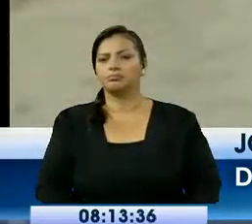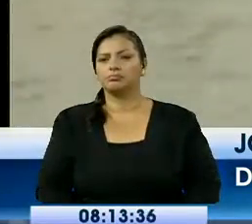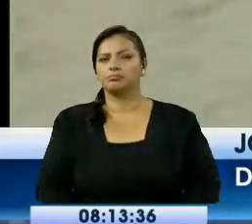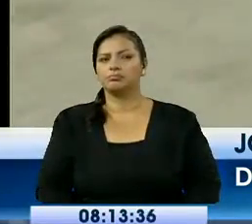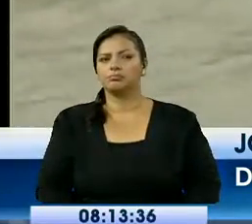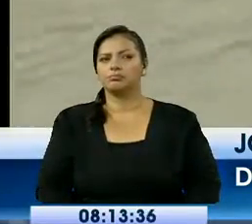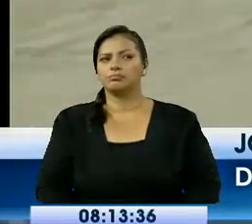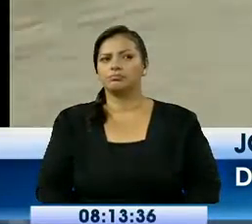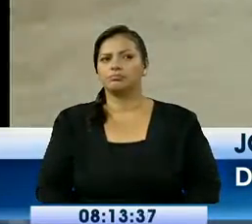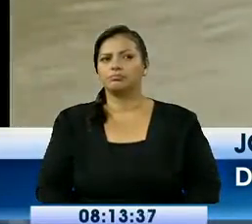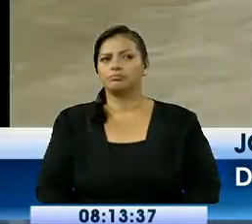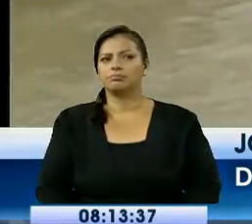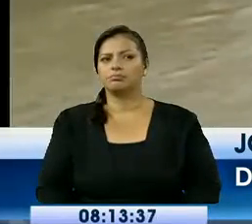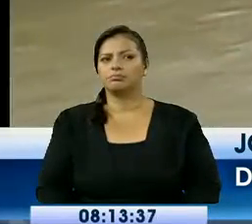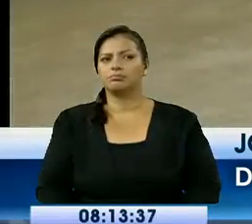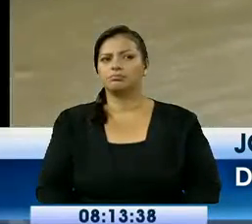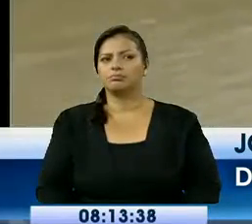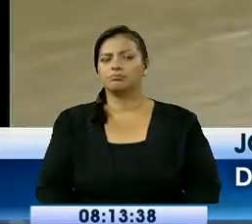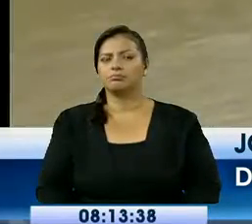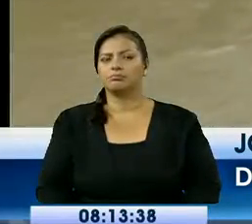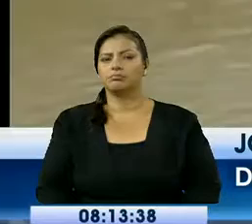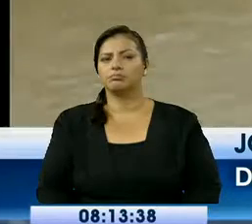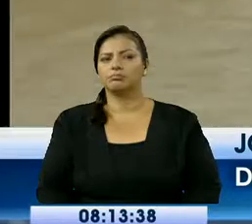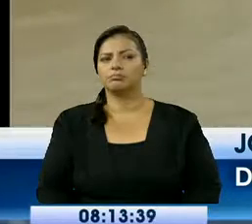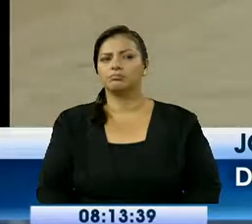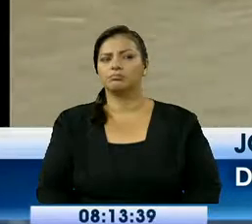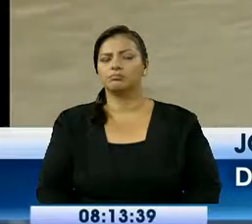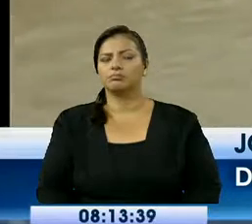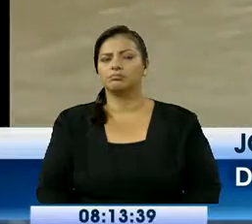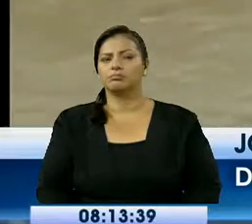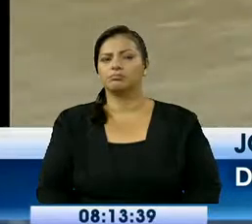situación que se vive por acá, por el sector.